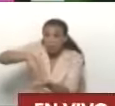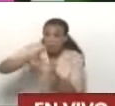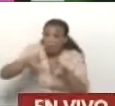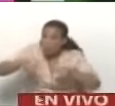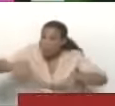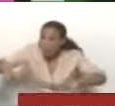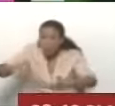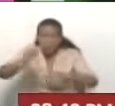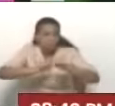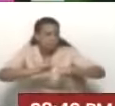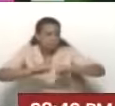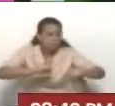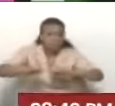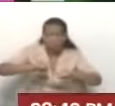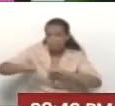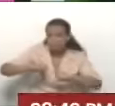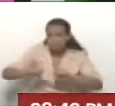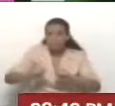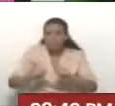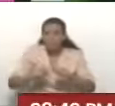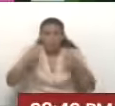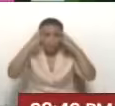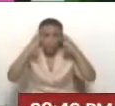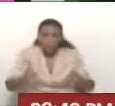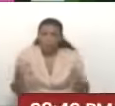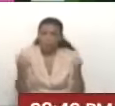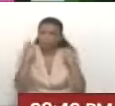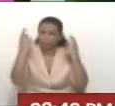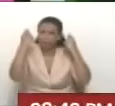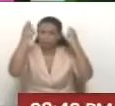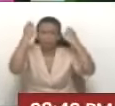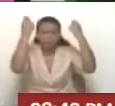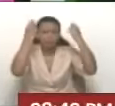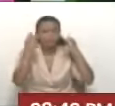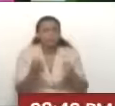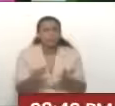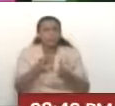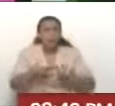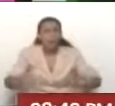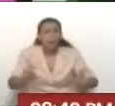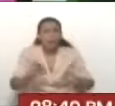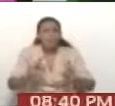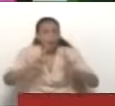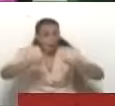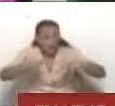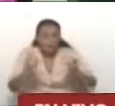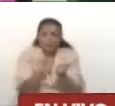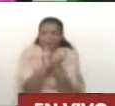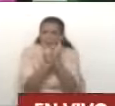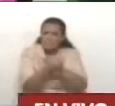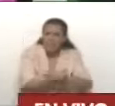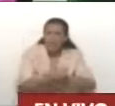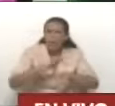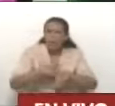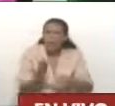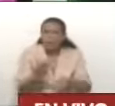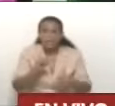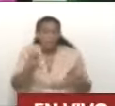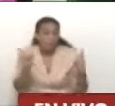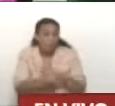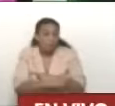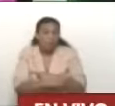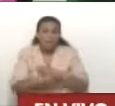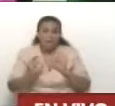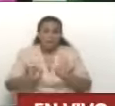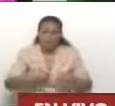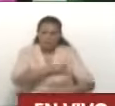en constante movimiento al camino de lo que hace el eslogan del gobernador de vamos a cambiarlo todo, porque estamos cambiando a Monagas hacia